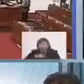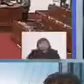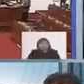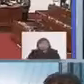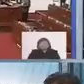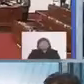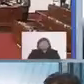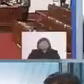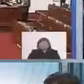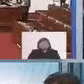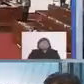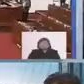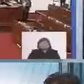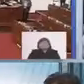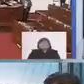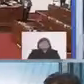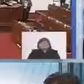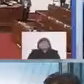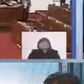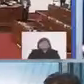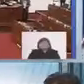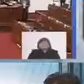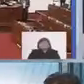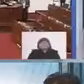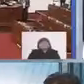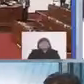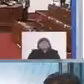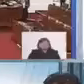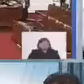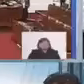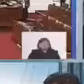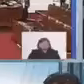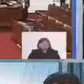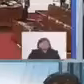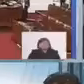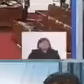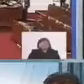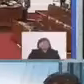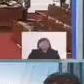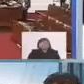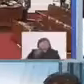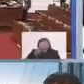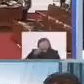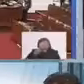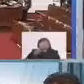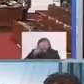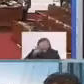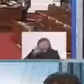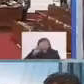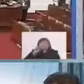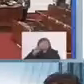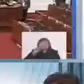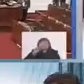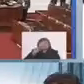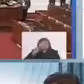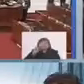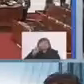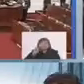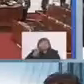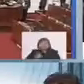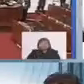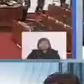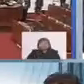acuerdo al término de las votaciones del Congreso o el del disuelto Congreso de la República, Dina Boluarte se